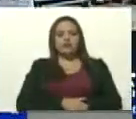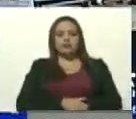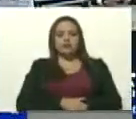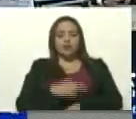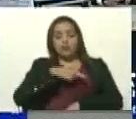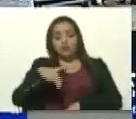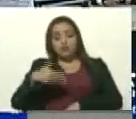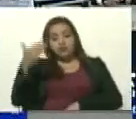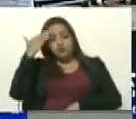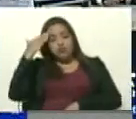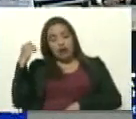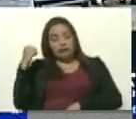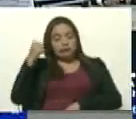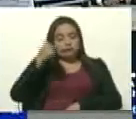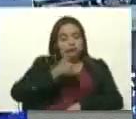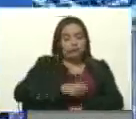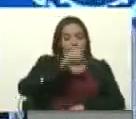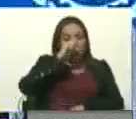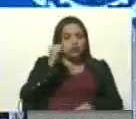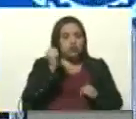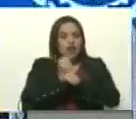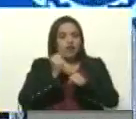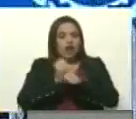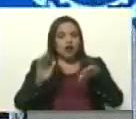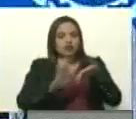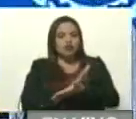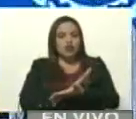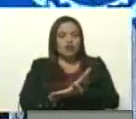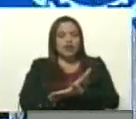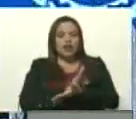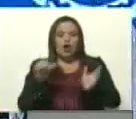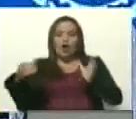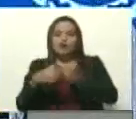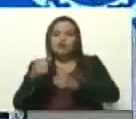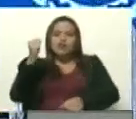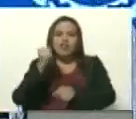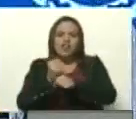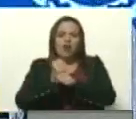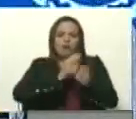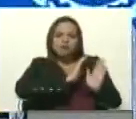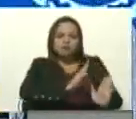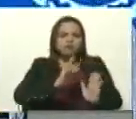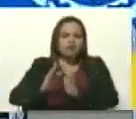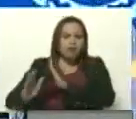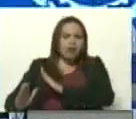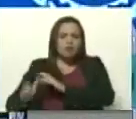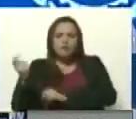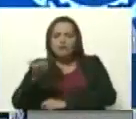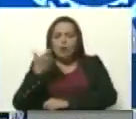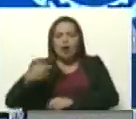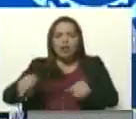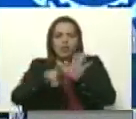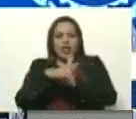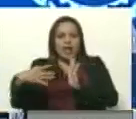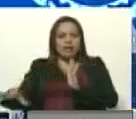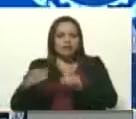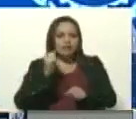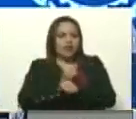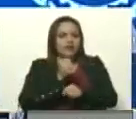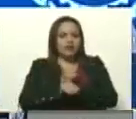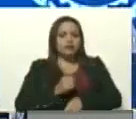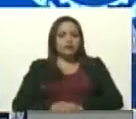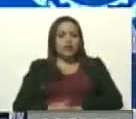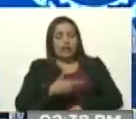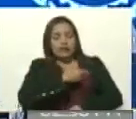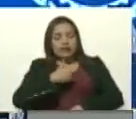Sabemos de su trayectoria en el mundo sindical por las batallas de los derechos de los trabajadores. Quiero, en nombre del